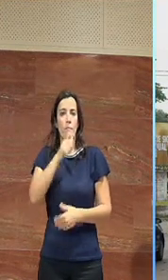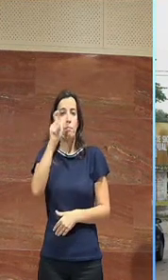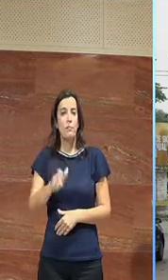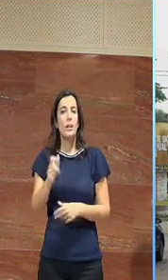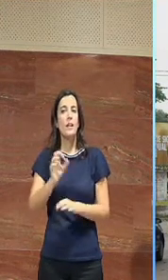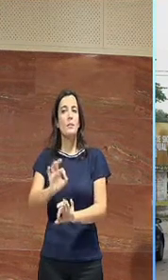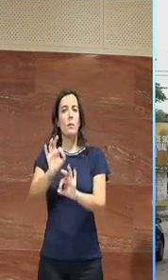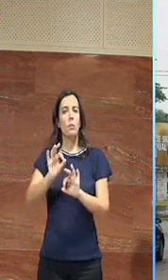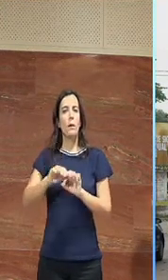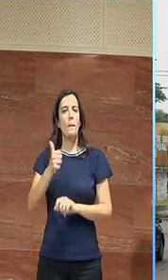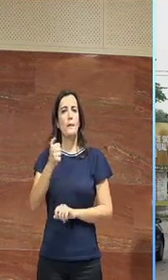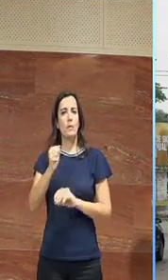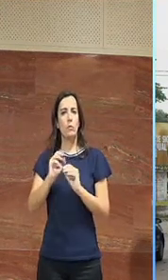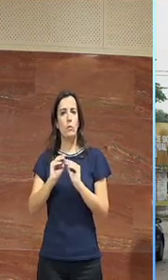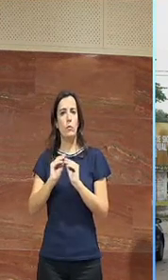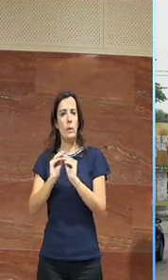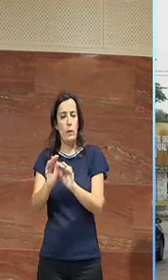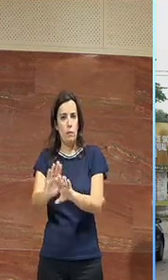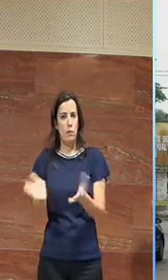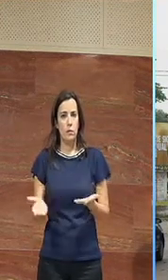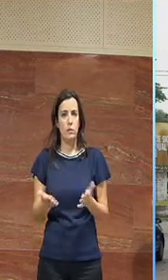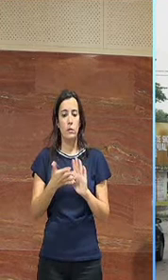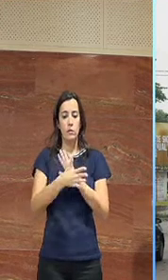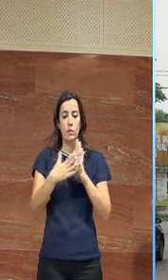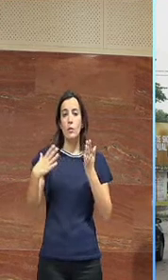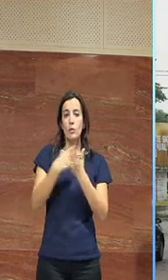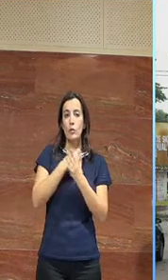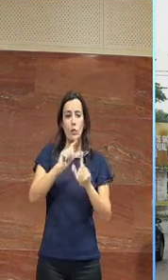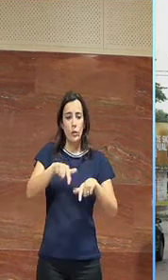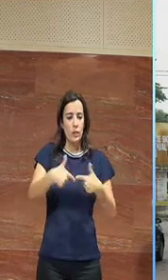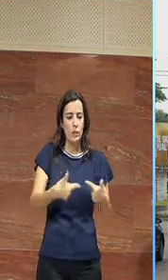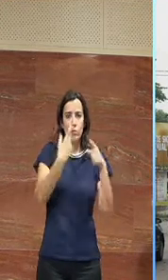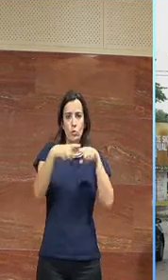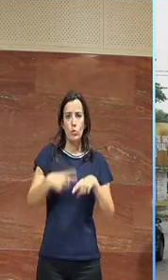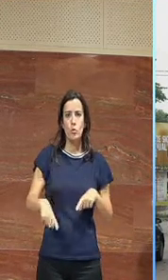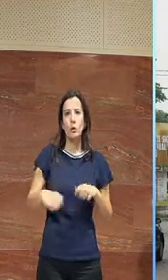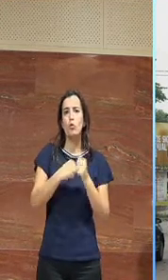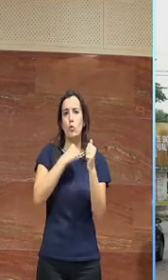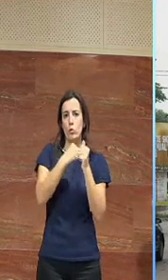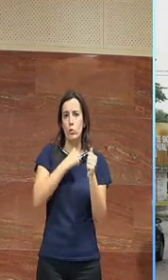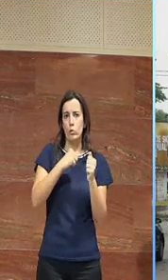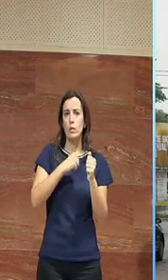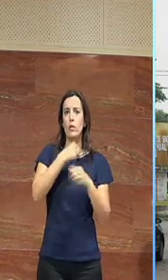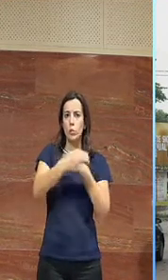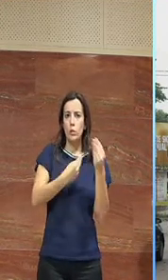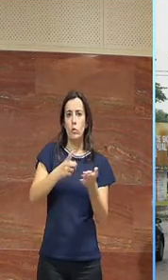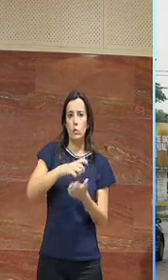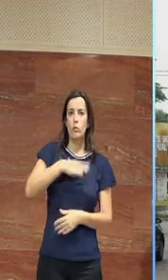reparar. Entonces, todos los desechos, normalmente todos los residuos sólidos que pueden ser reutilizables se